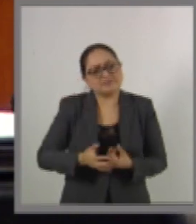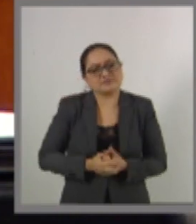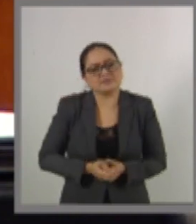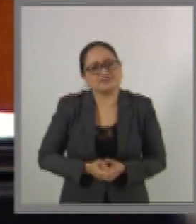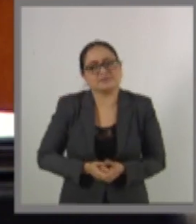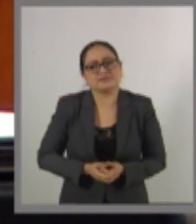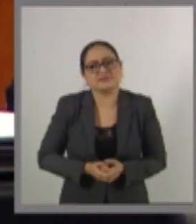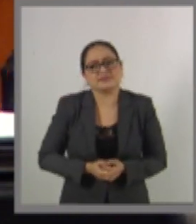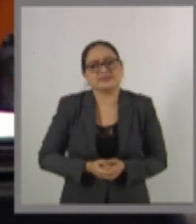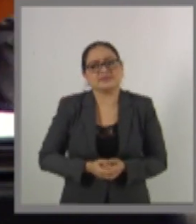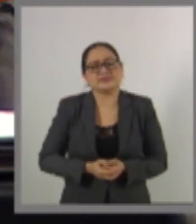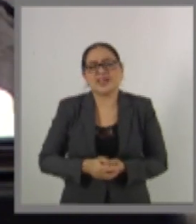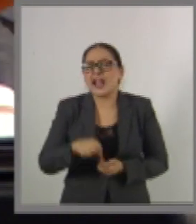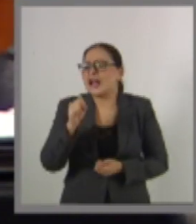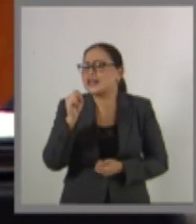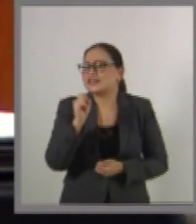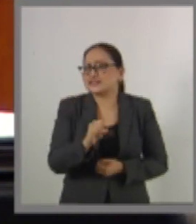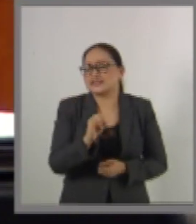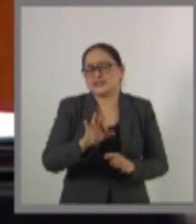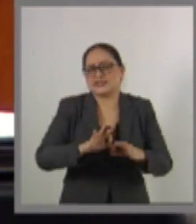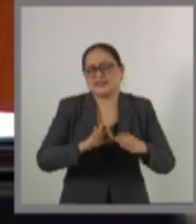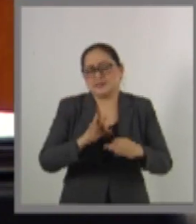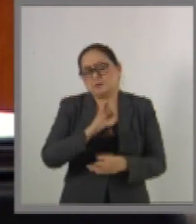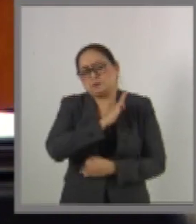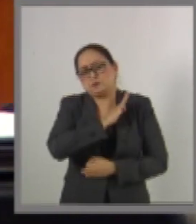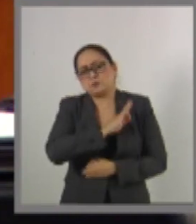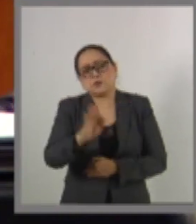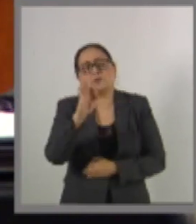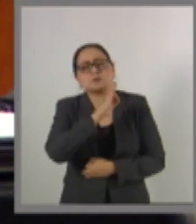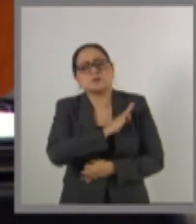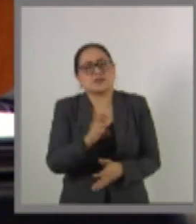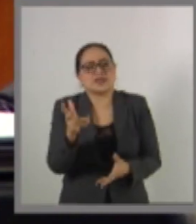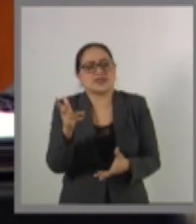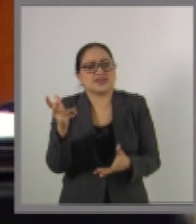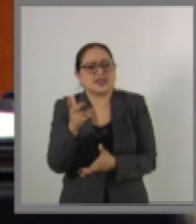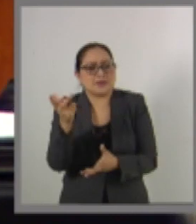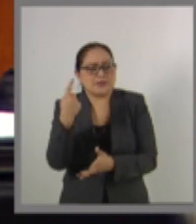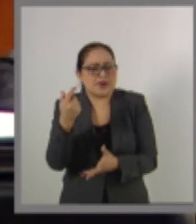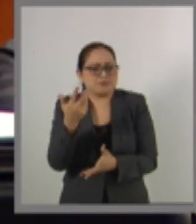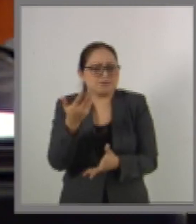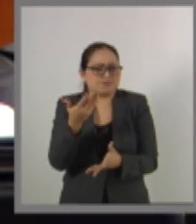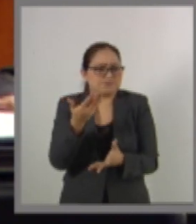esa capacidad enorme para poder superar